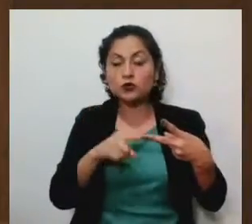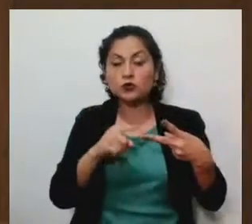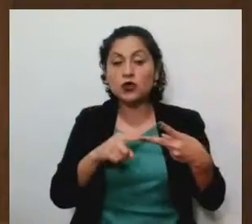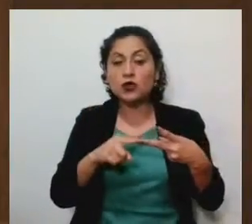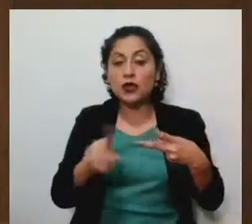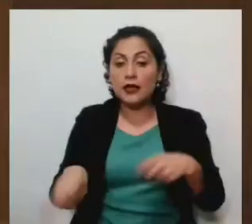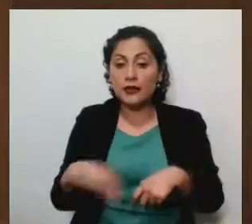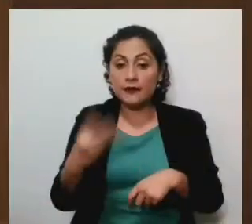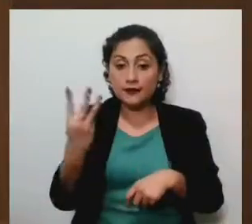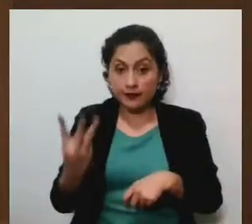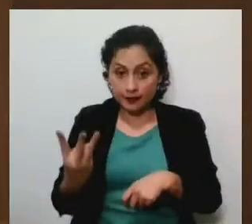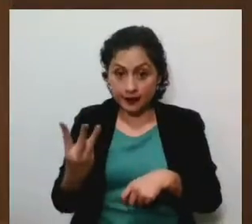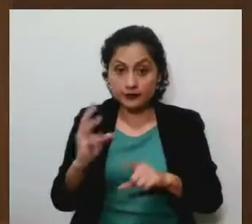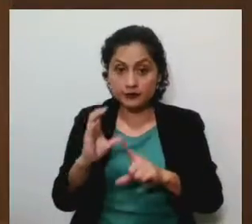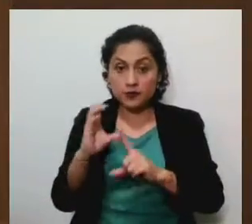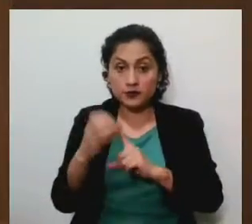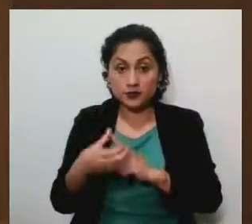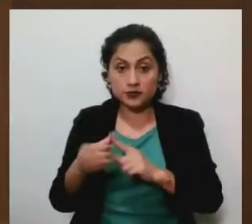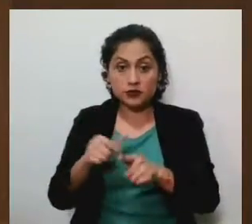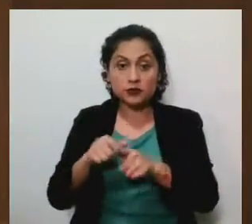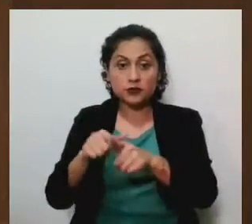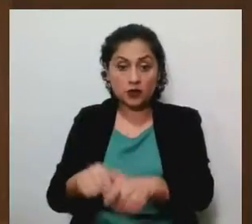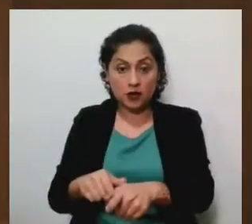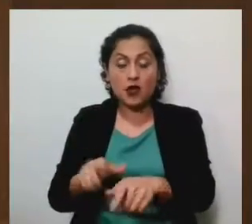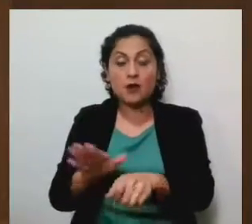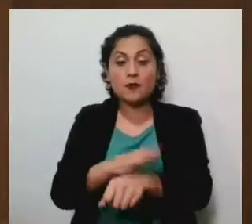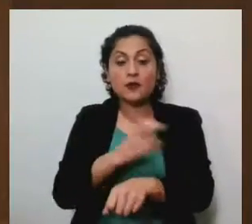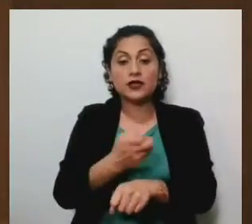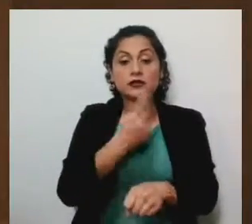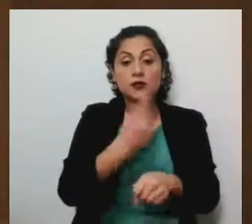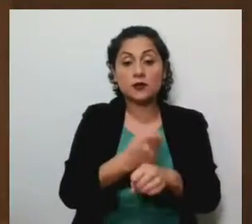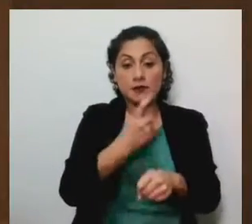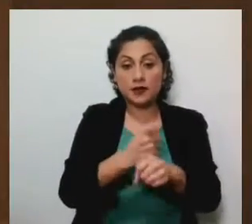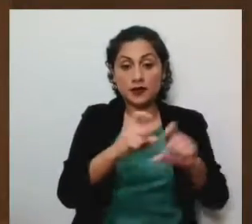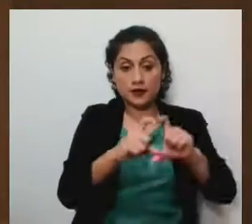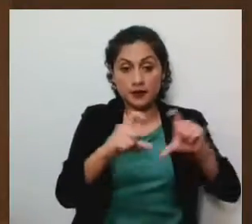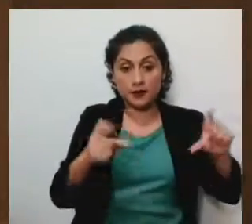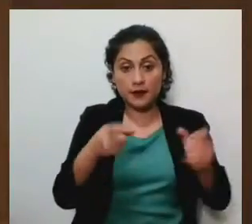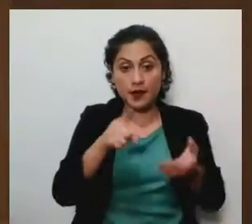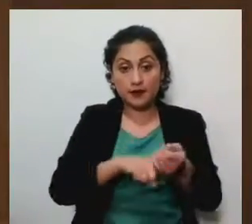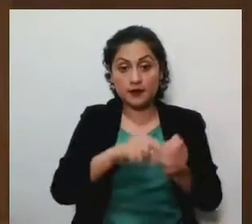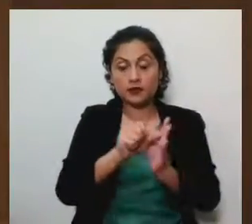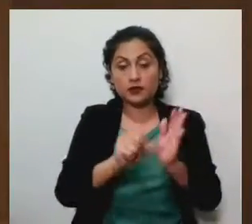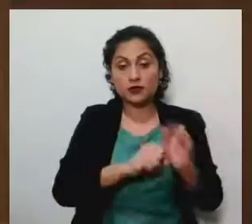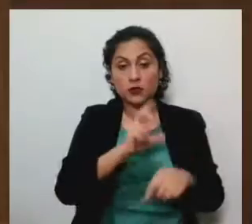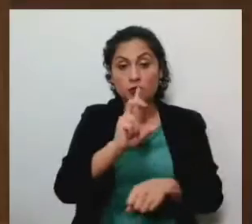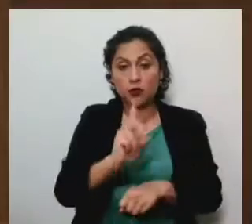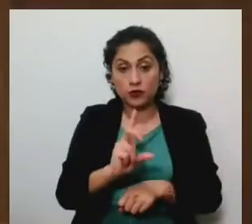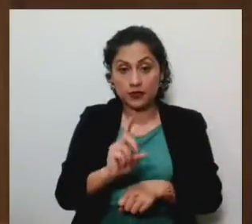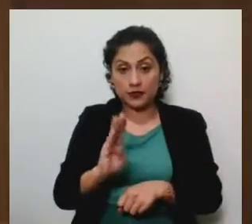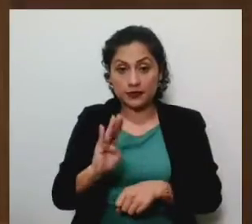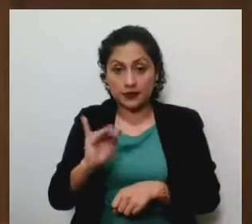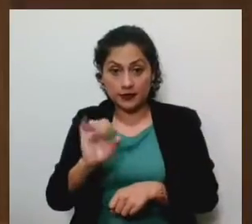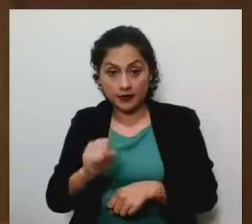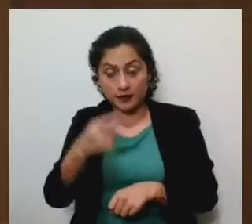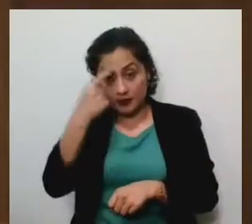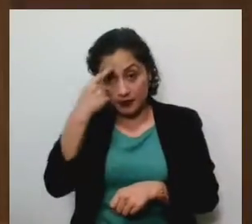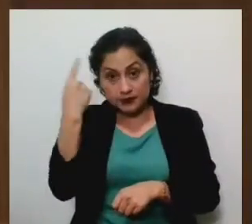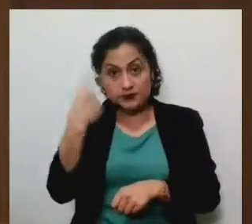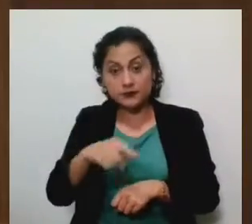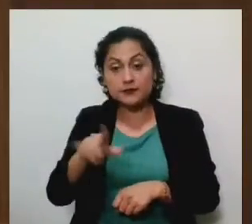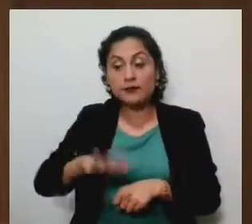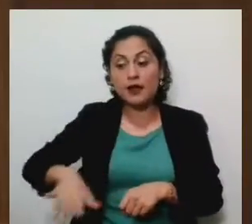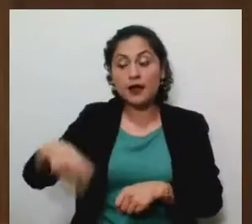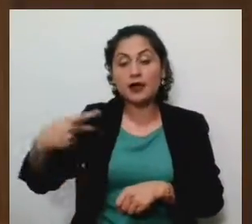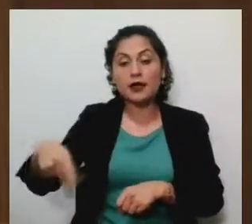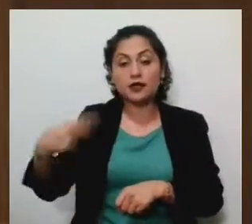permanentes, se reforma el primer párrafo del artículo 30 bis para señalar que el ayuntamiento, para atender y en su caso resolver los